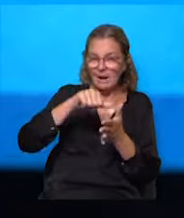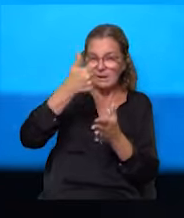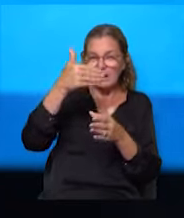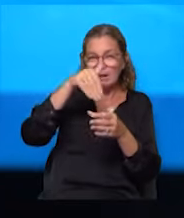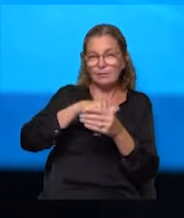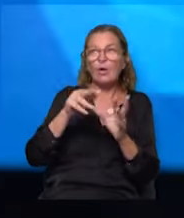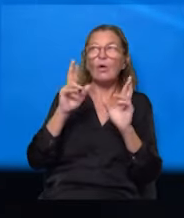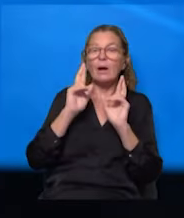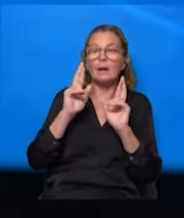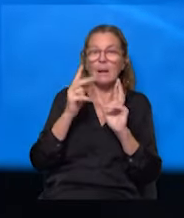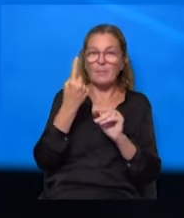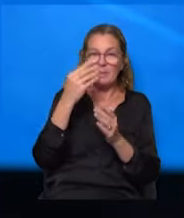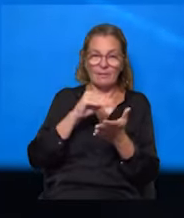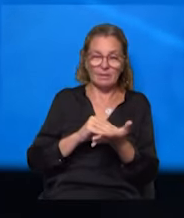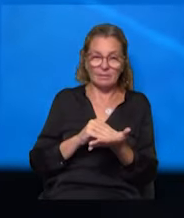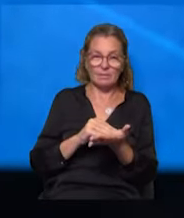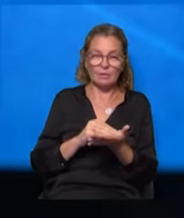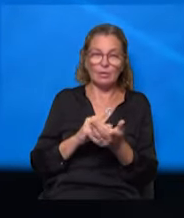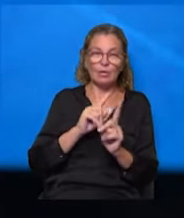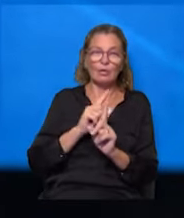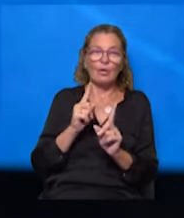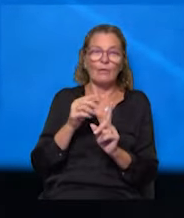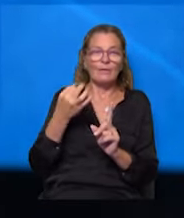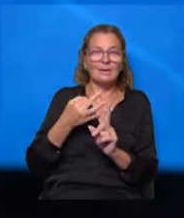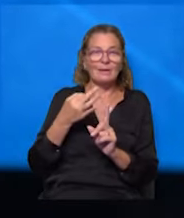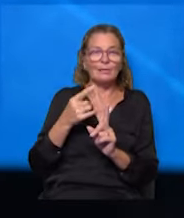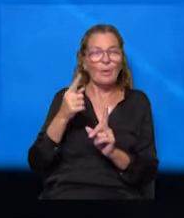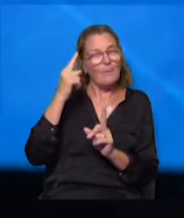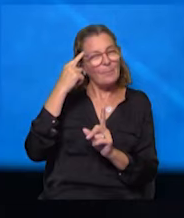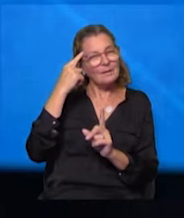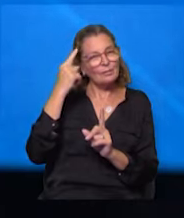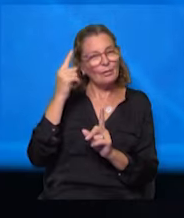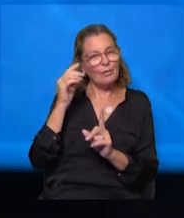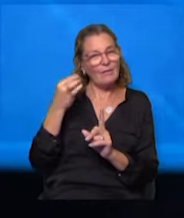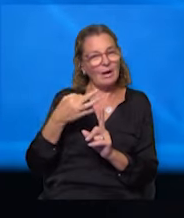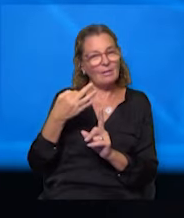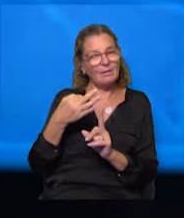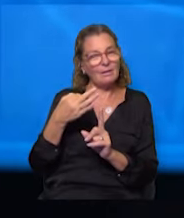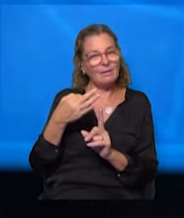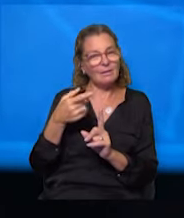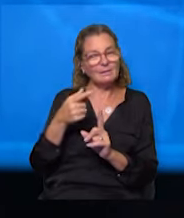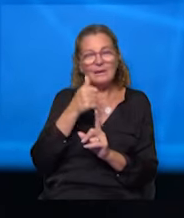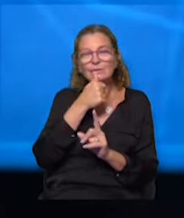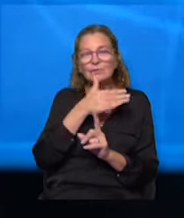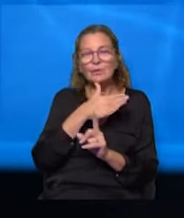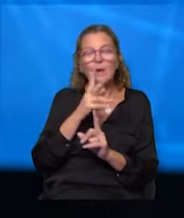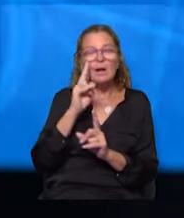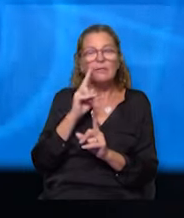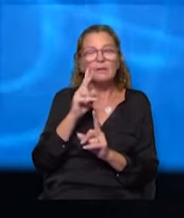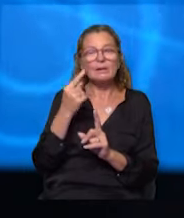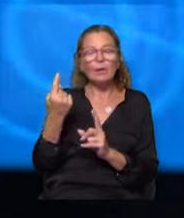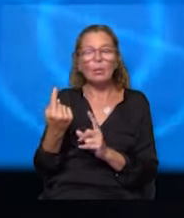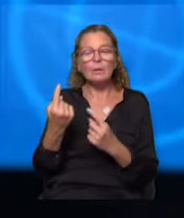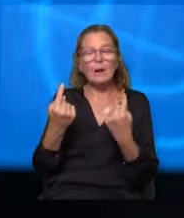elección Ojalá que en primera vuelta no no realmente no creo este en esa historia de que a ver si está el